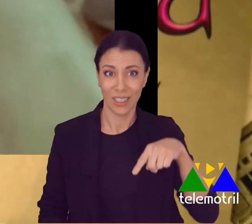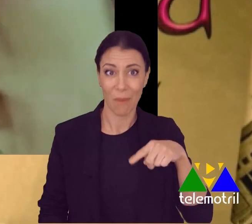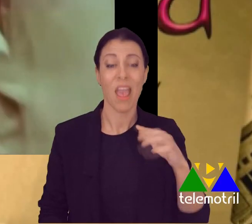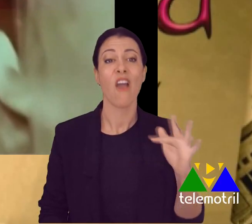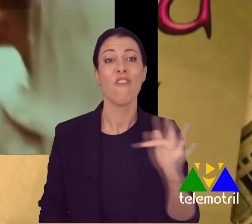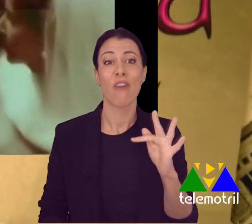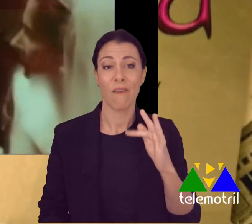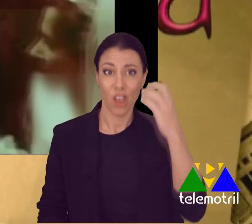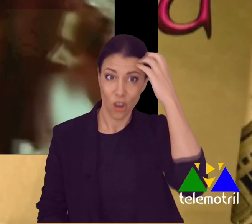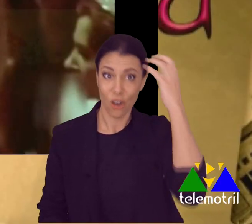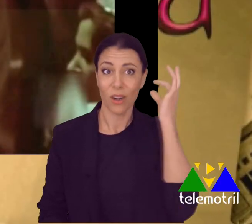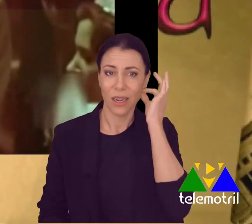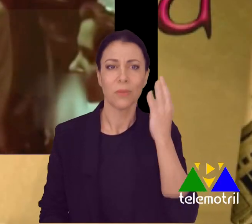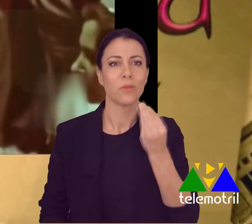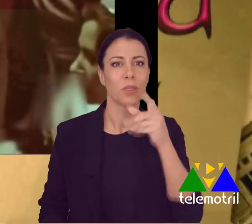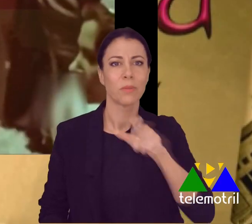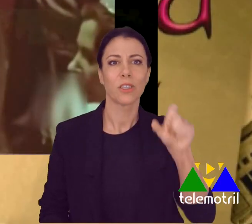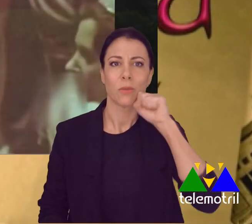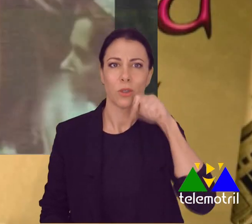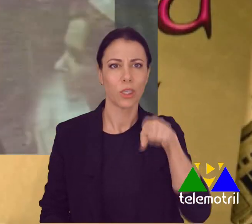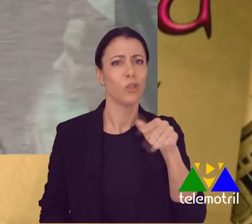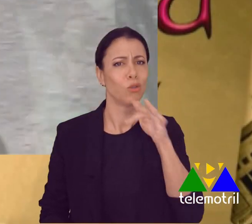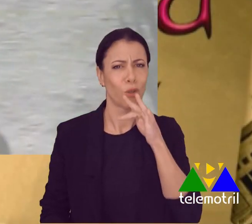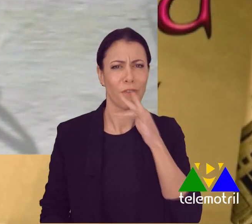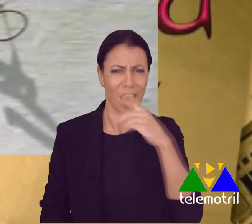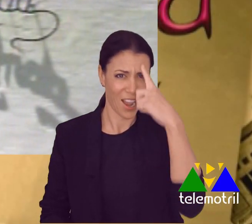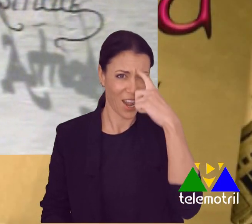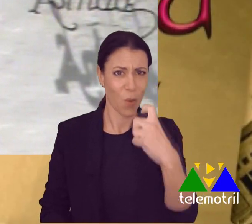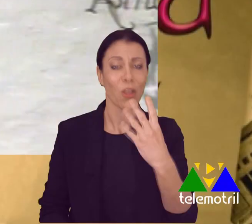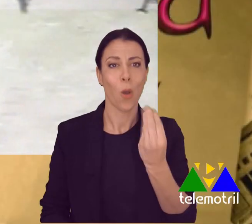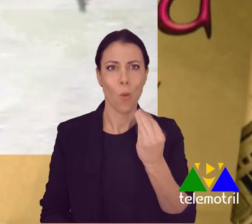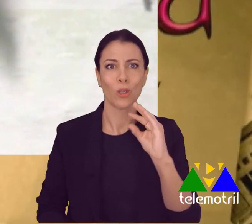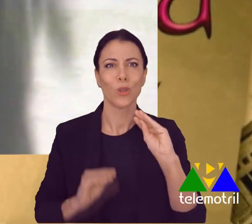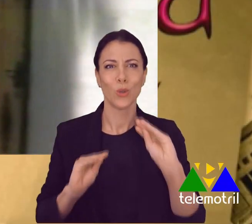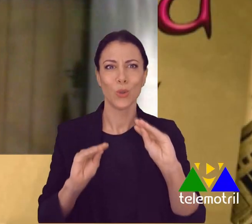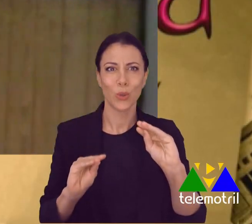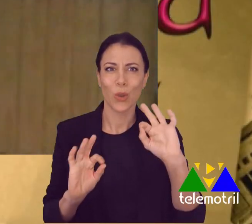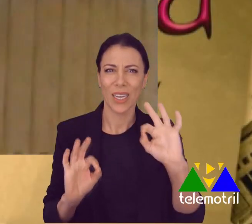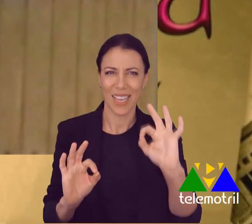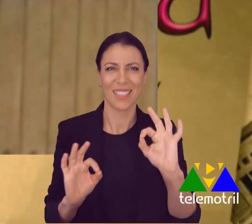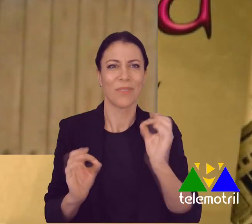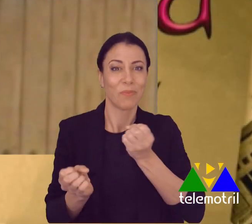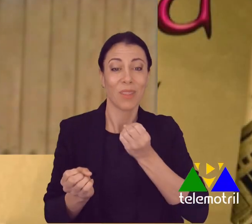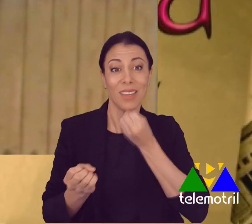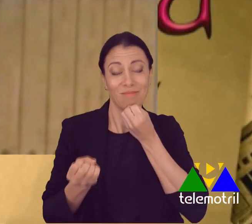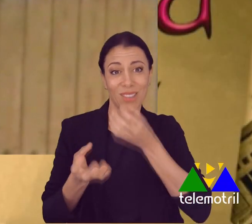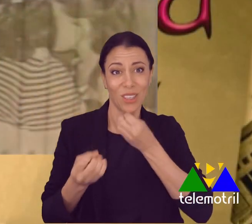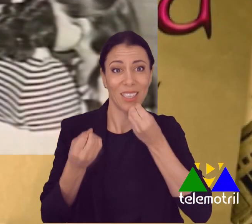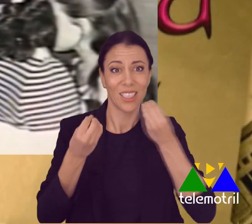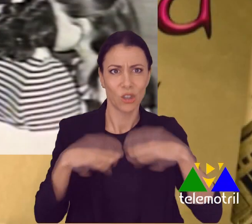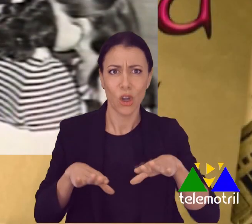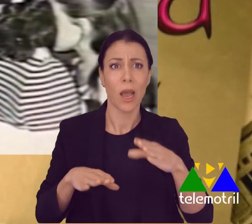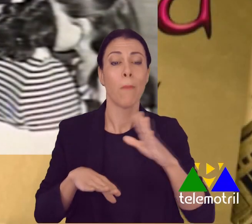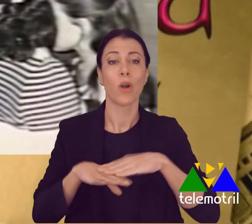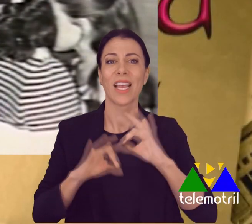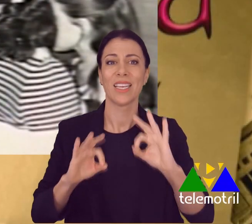que algunos de nuestros motrileños todavía pues recuerdan algunas anécdotas, incluso pie a pie con ellos, unos reyes muy